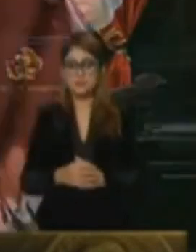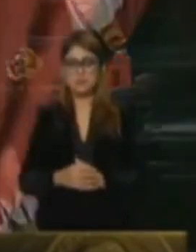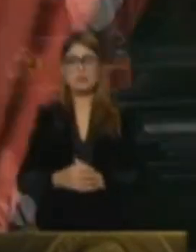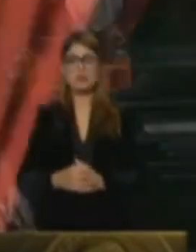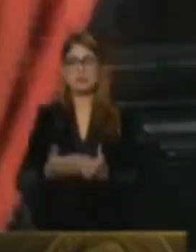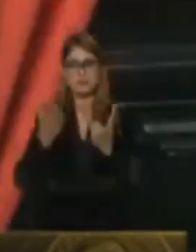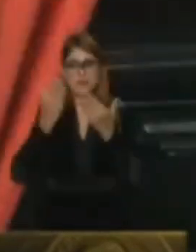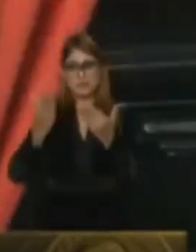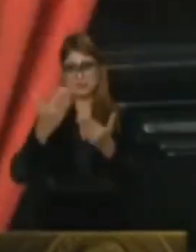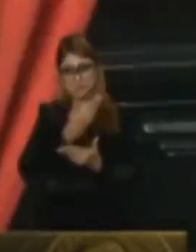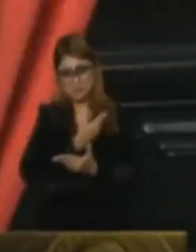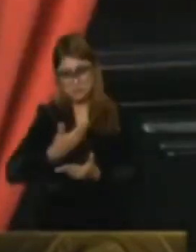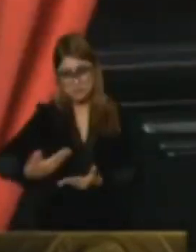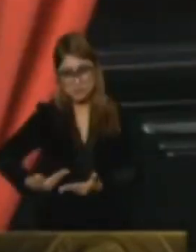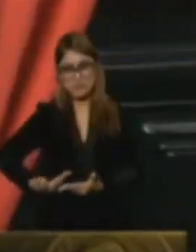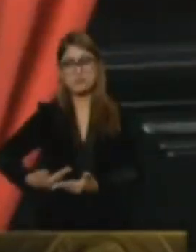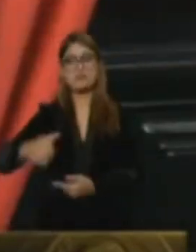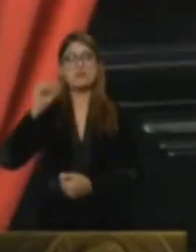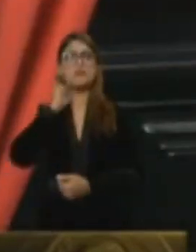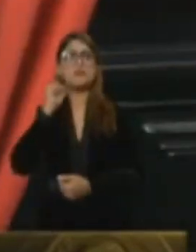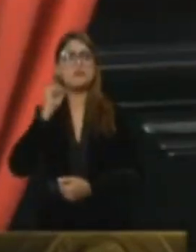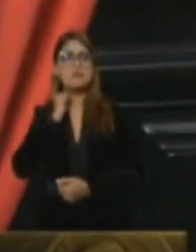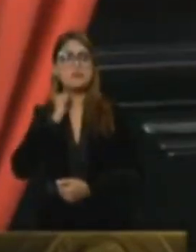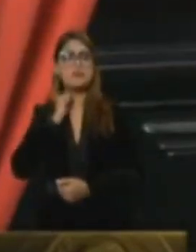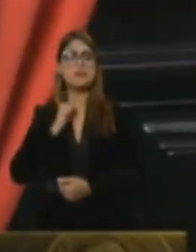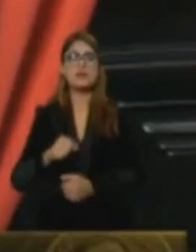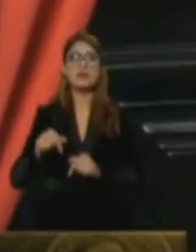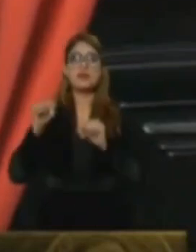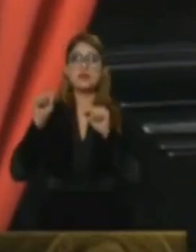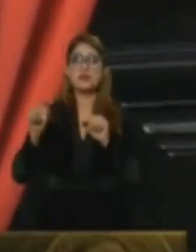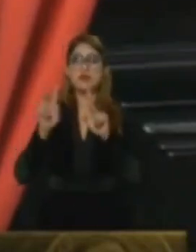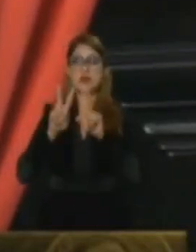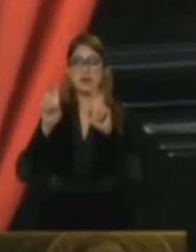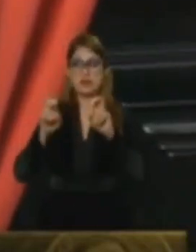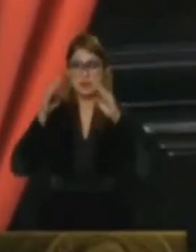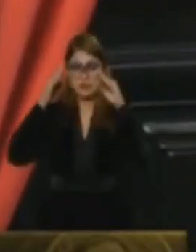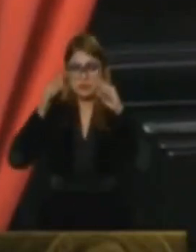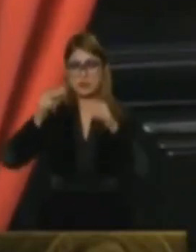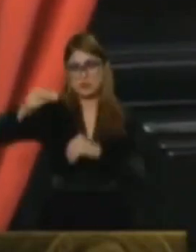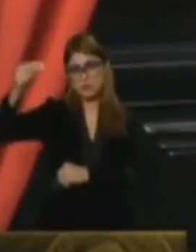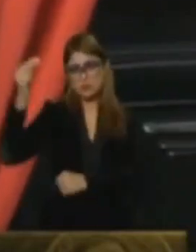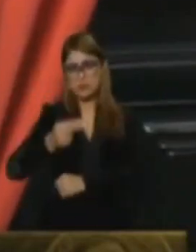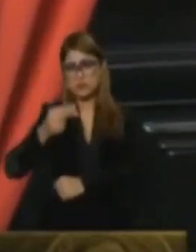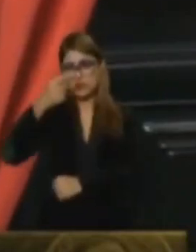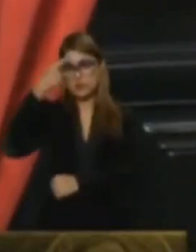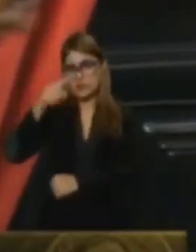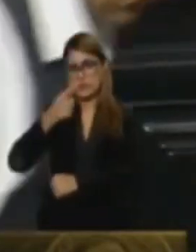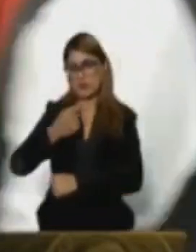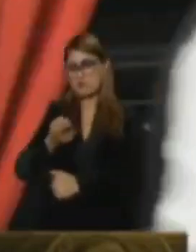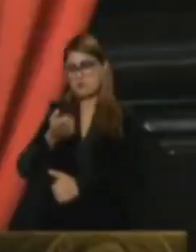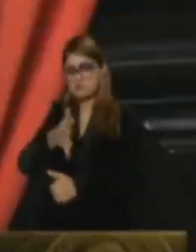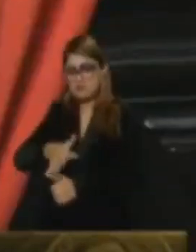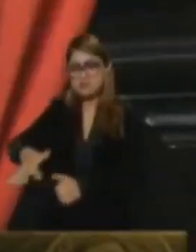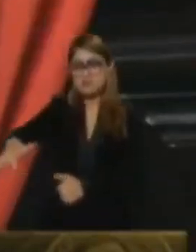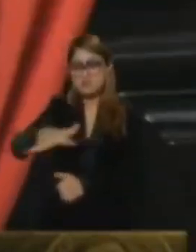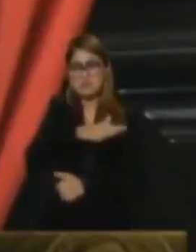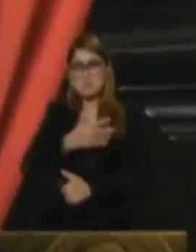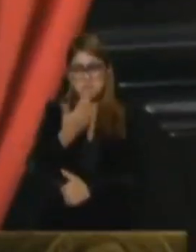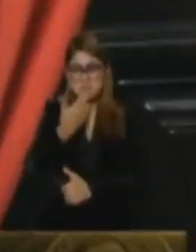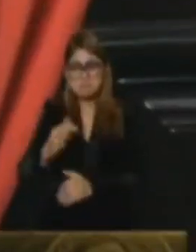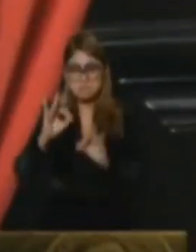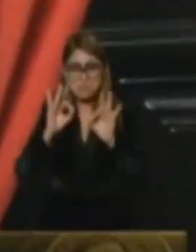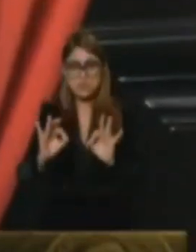Señor presidente del Senado, por tratarse de un asunto urgentísimo para la salud de la patria, me